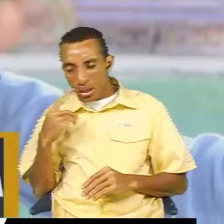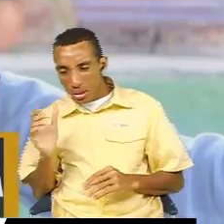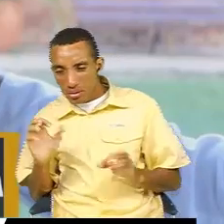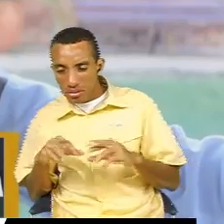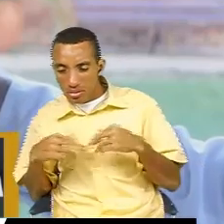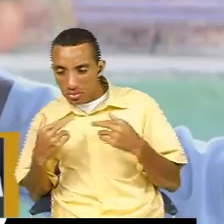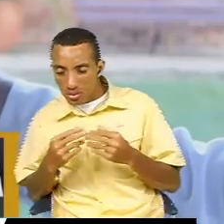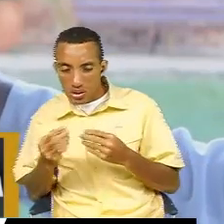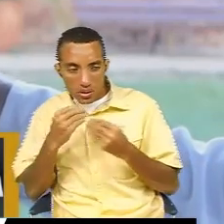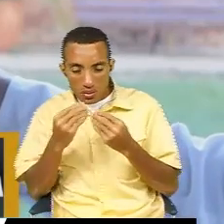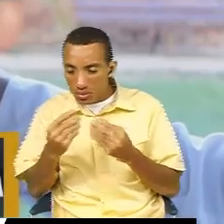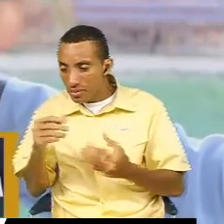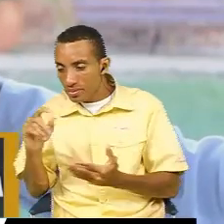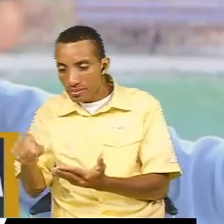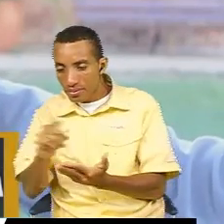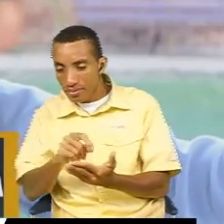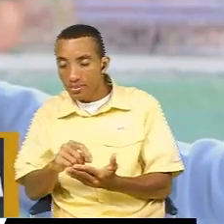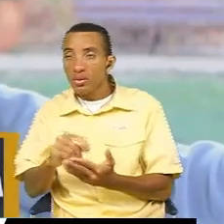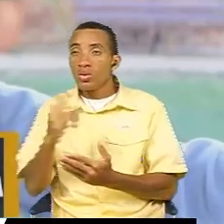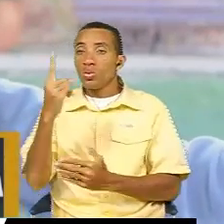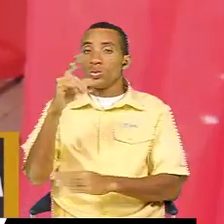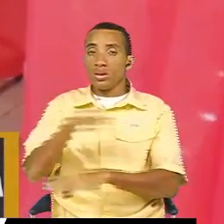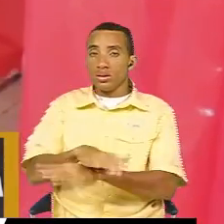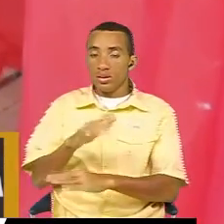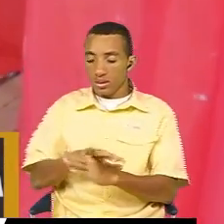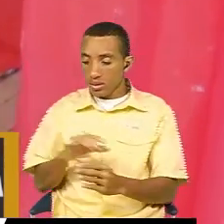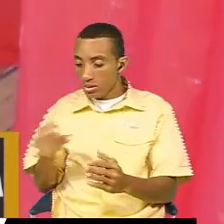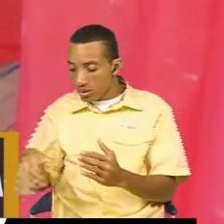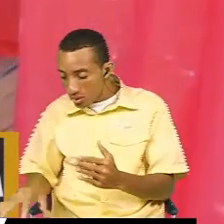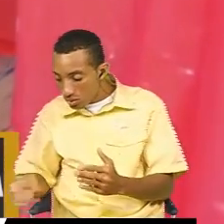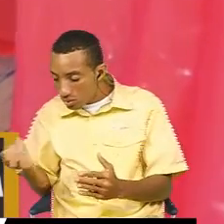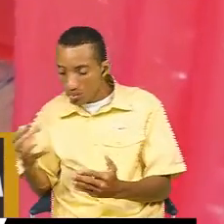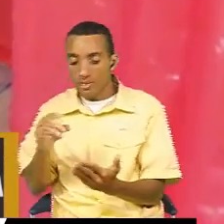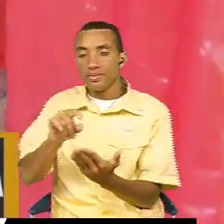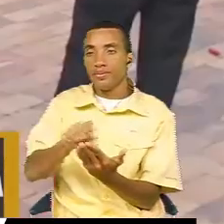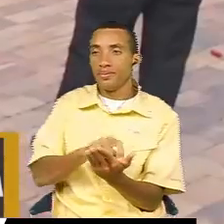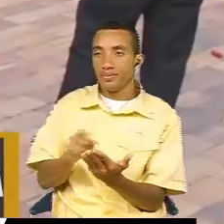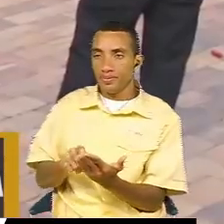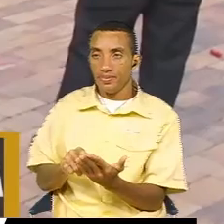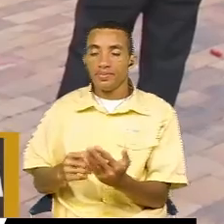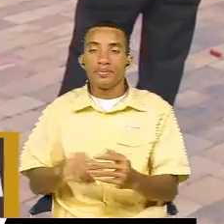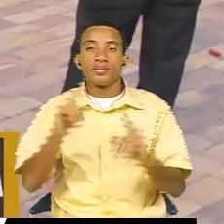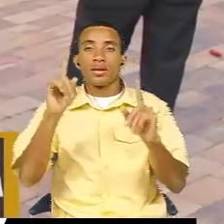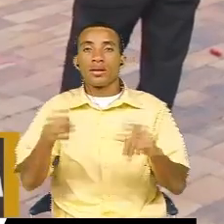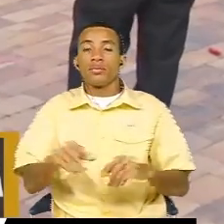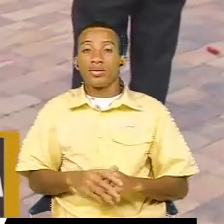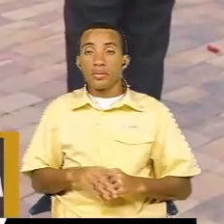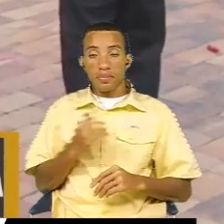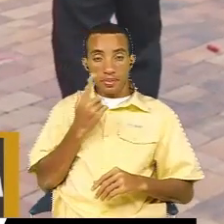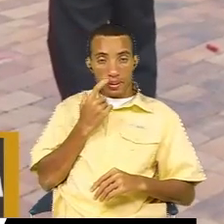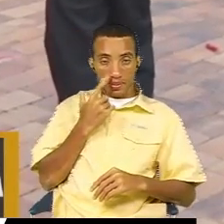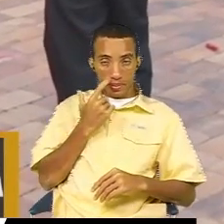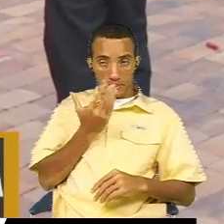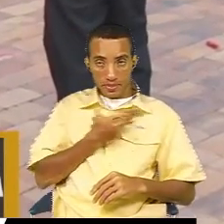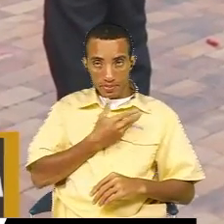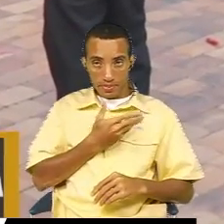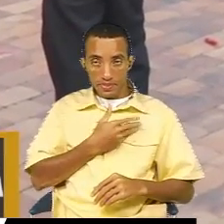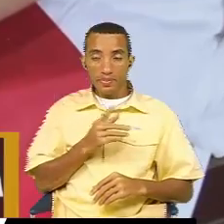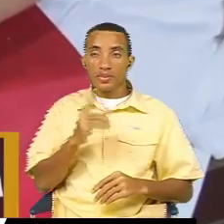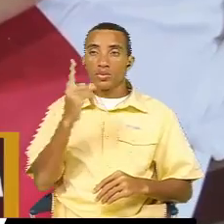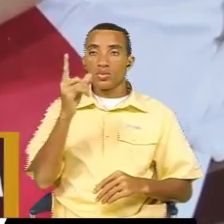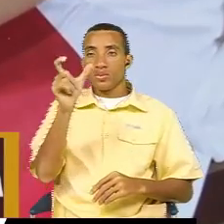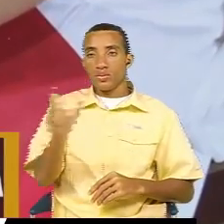de la 1 de la tarde con el bingo de las misiones. En este espacio, el alcalde municipal, como padre de familia de uno de los estudiantes, realizó